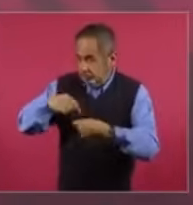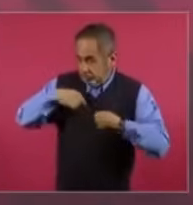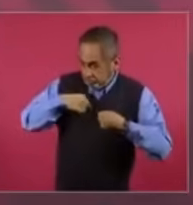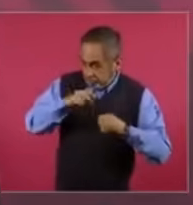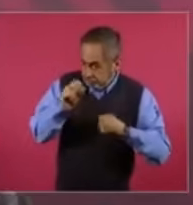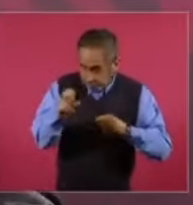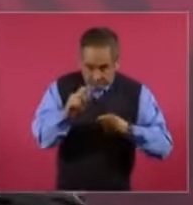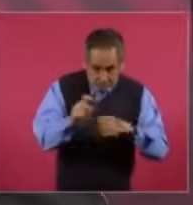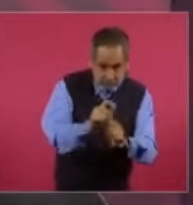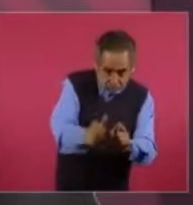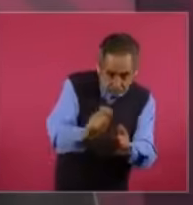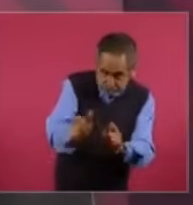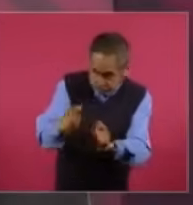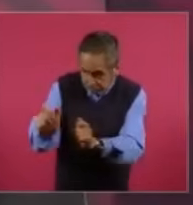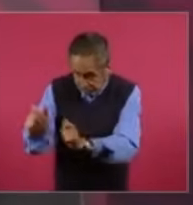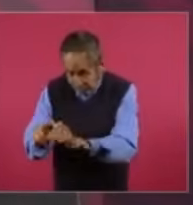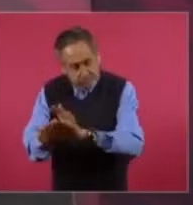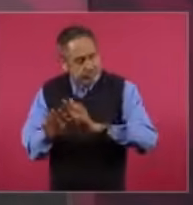dinero.